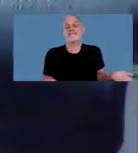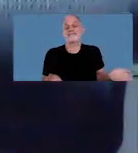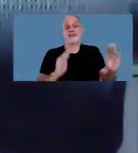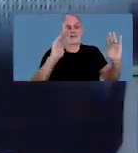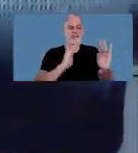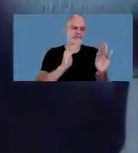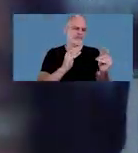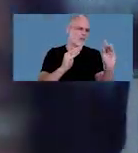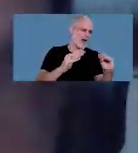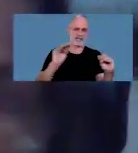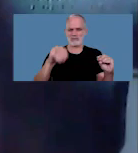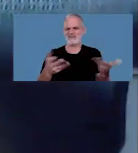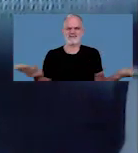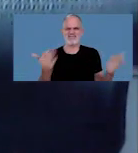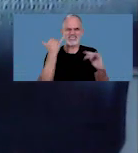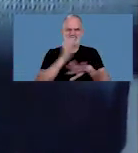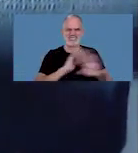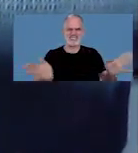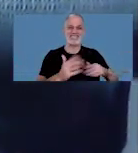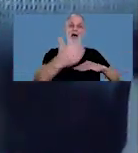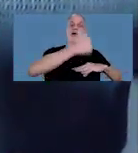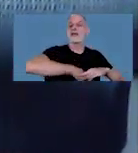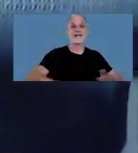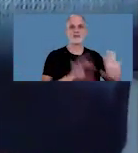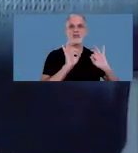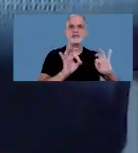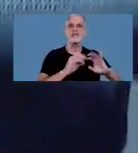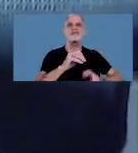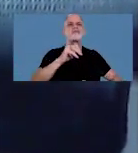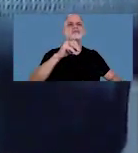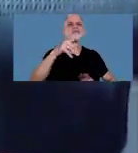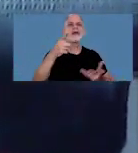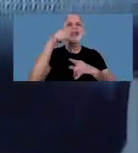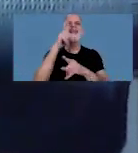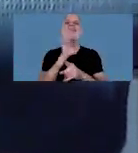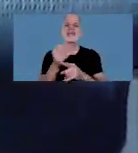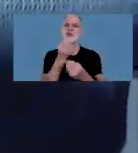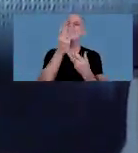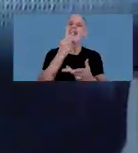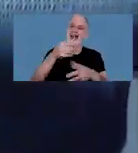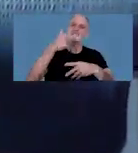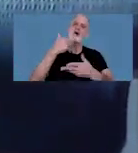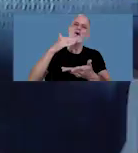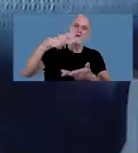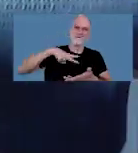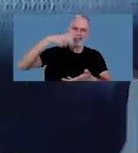redundancia lo que iba a decir. Sí, ingresos netos, tenés que presentar bienes personales informativos.